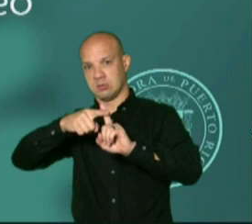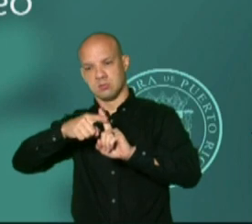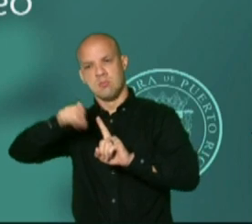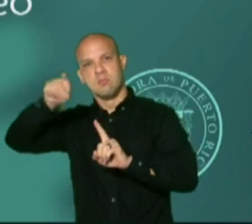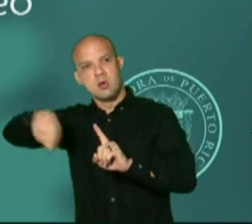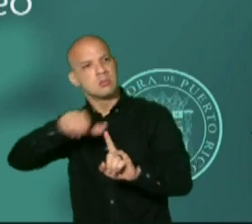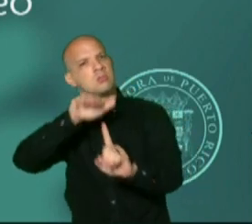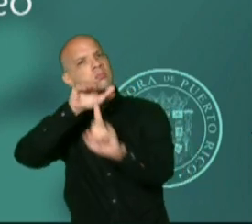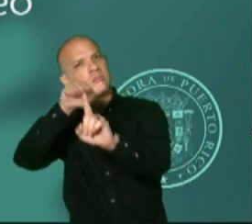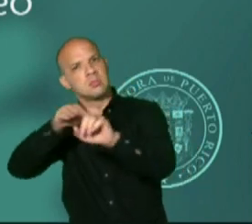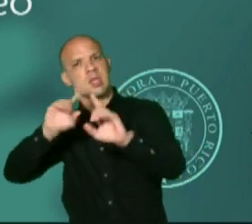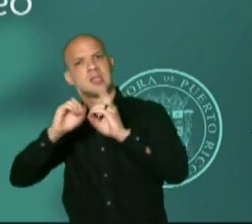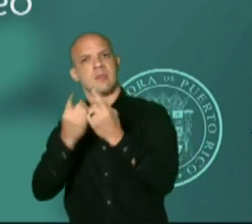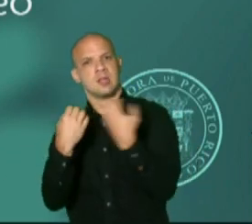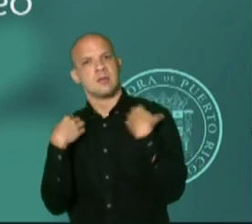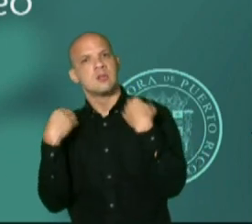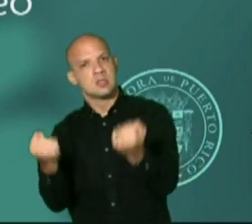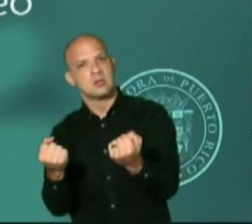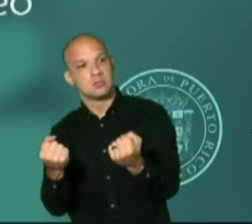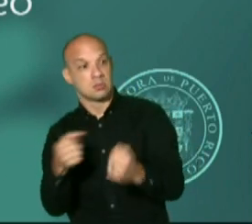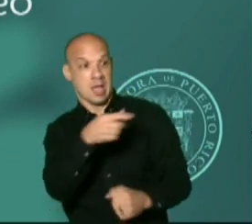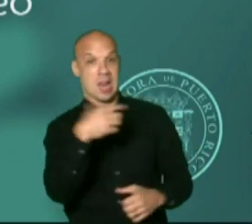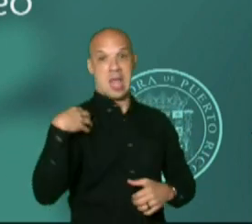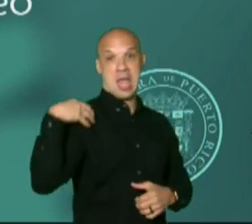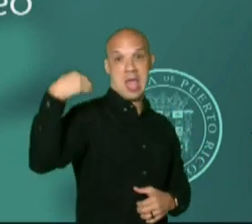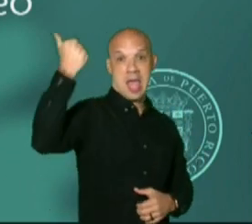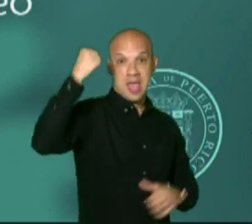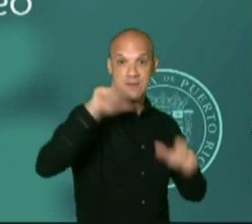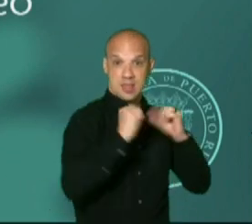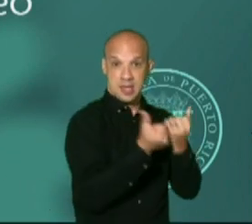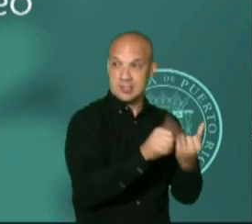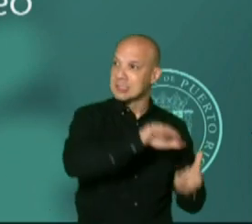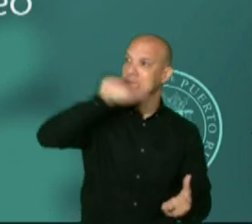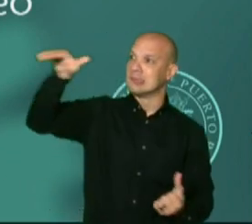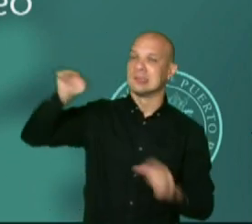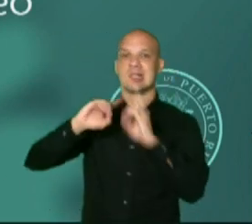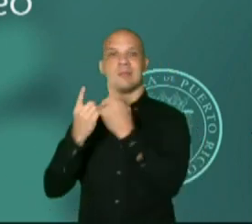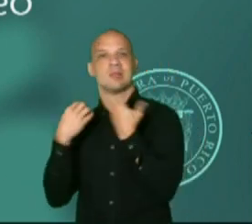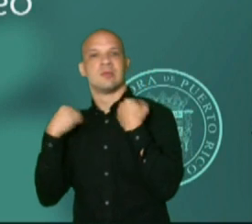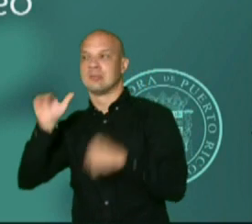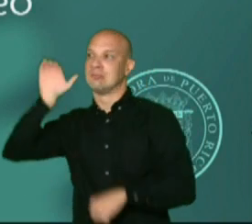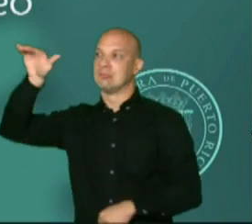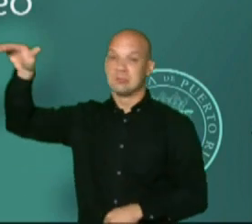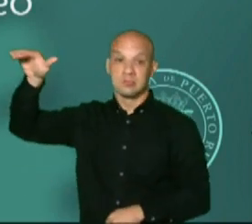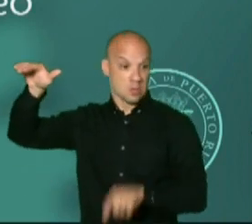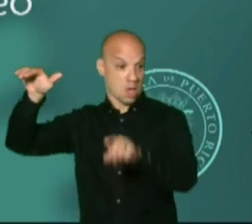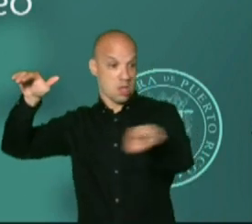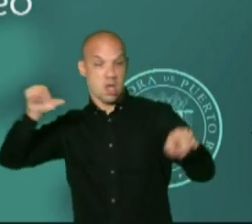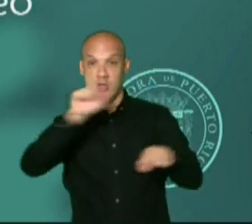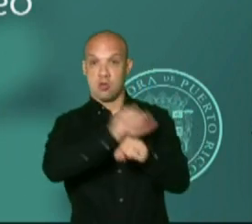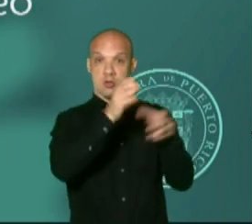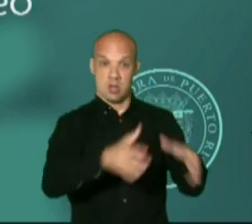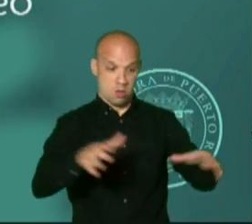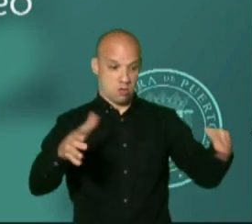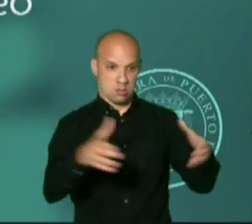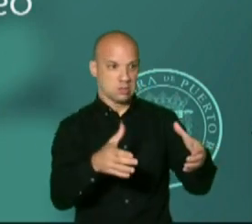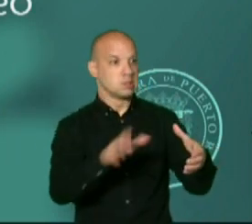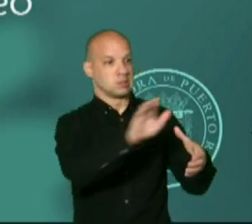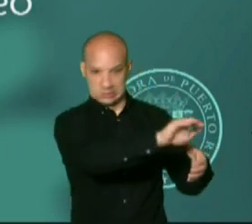obligación de notificar al Departamento de Salud de ese jefe de agencia y notificar a los empleados y tomar las medidas de limpieza